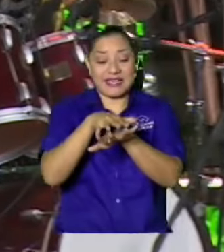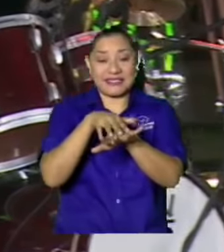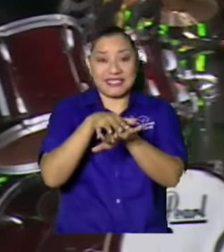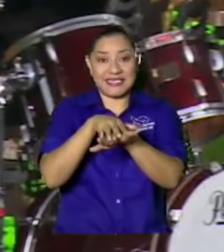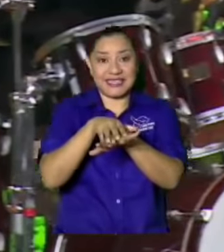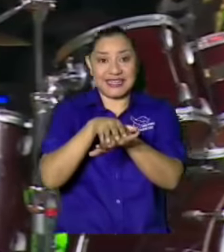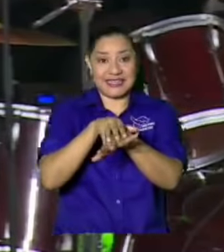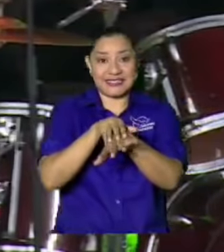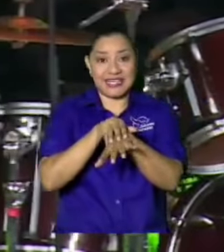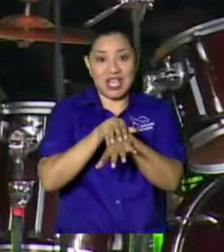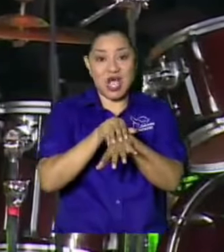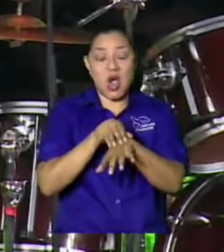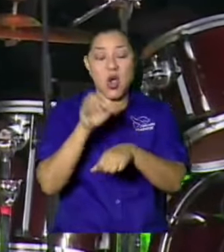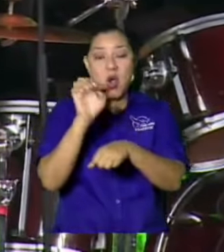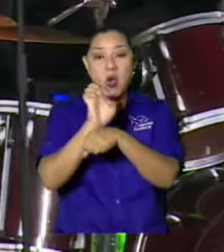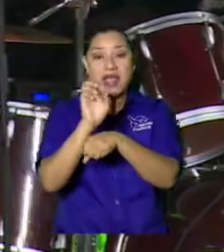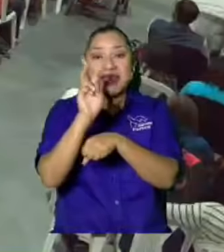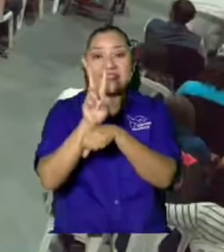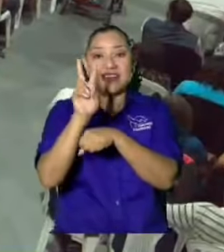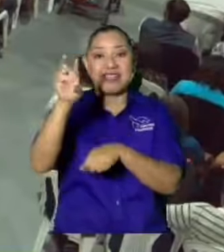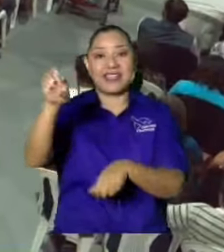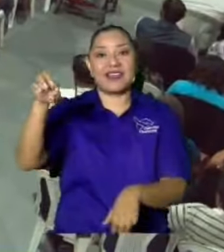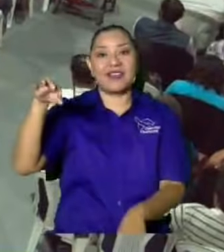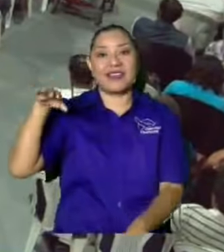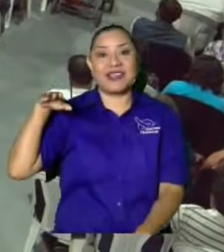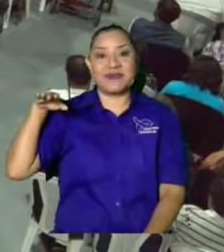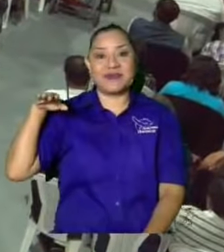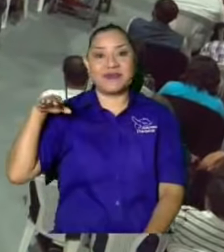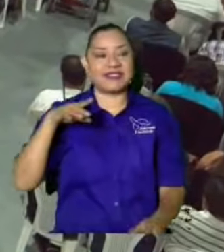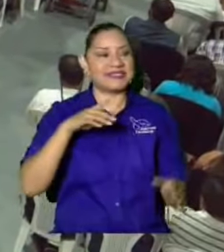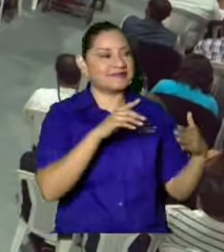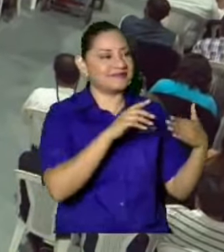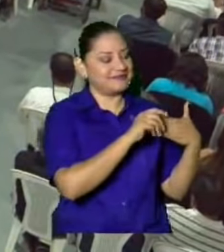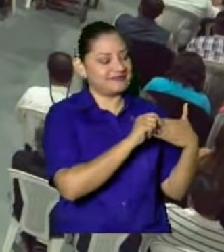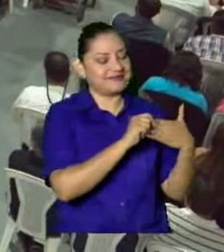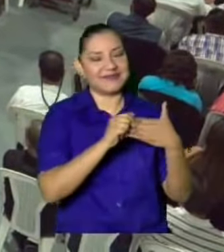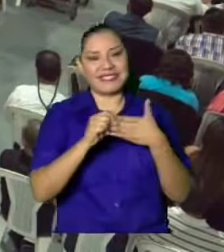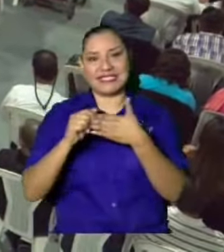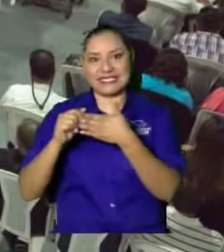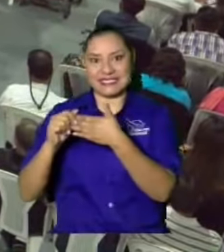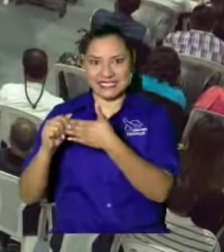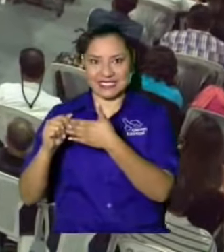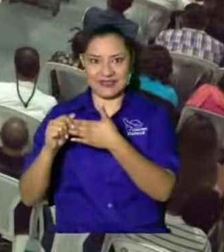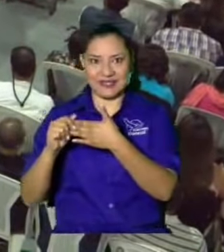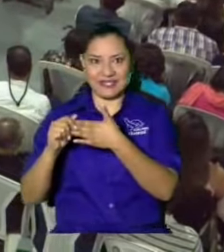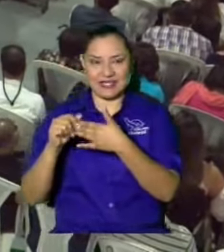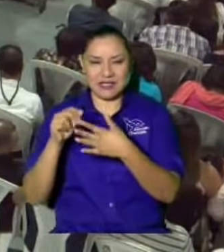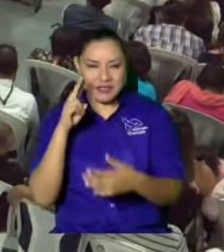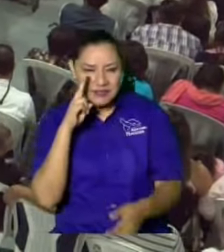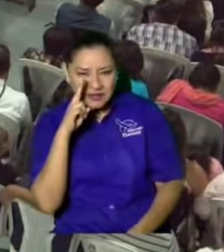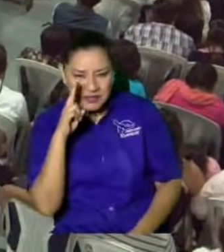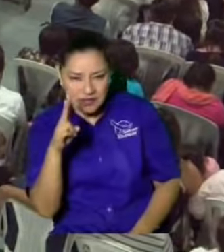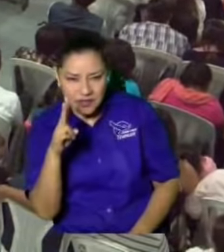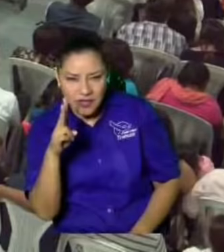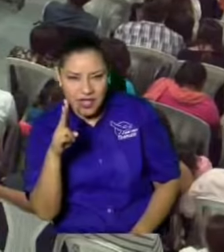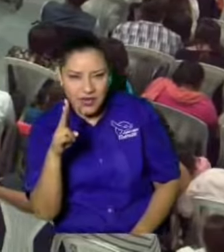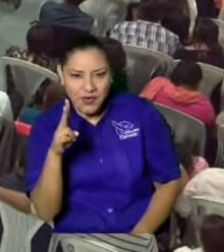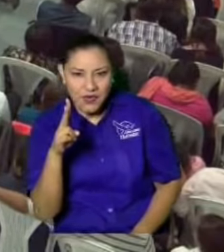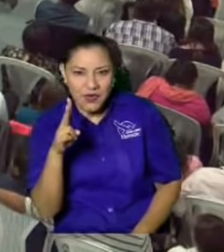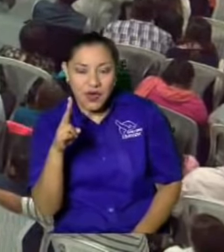el presto evangelio de la paz. Y sígame. ¿Se dieron cuenta los soldados? ¿No se dieron cuenta?